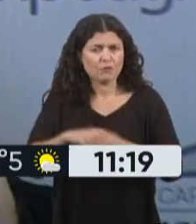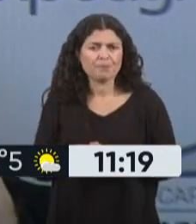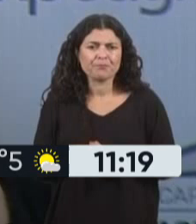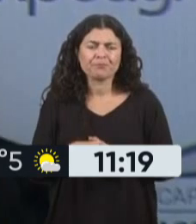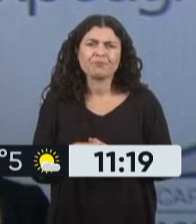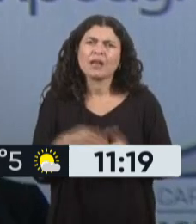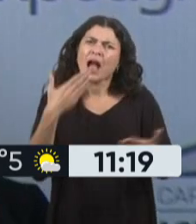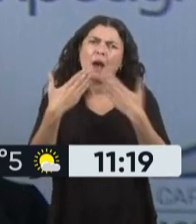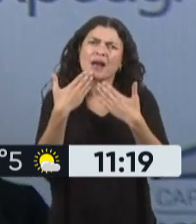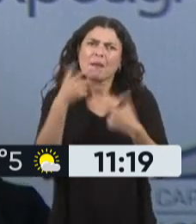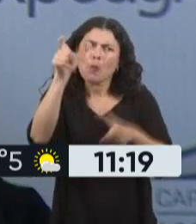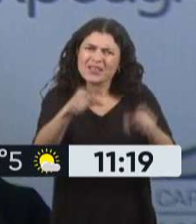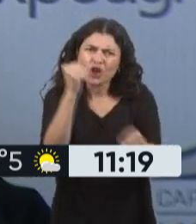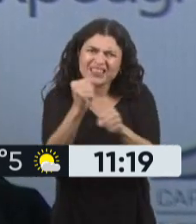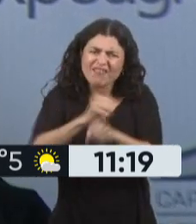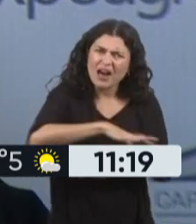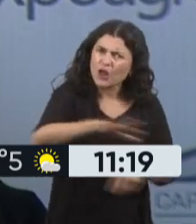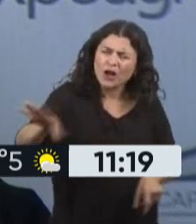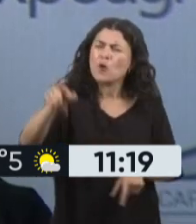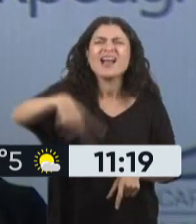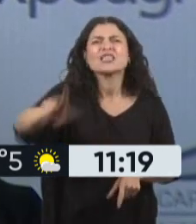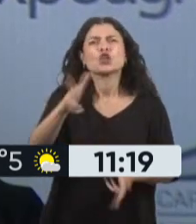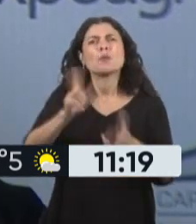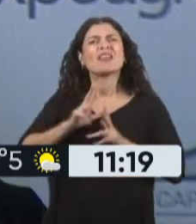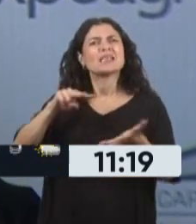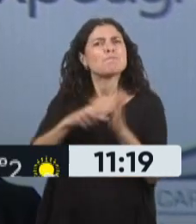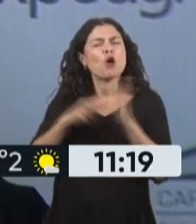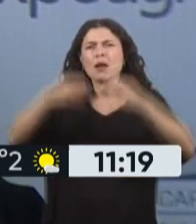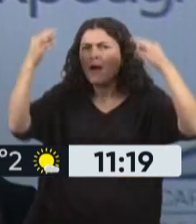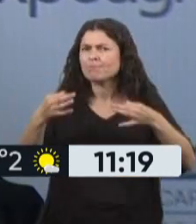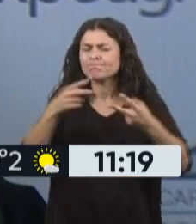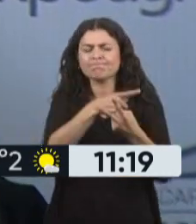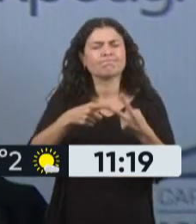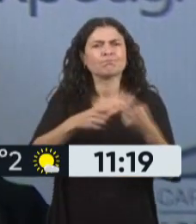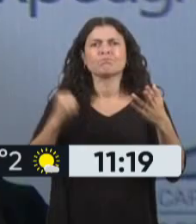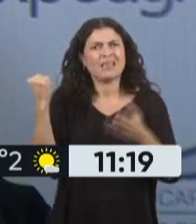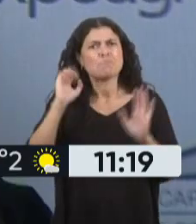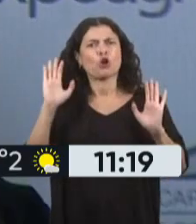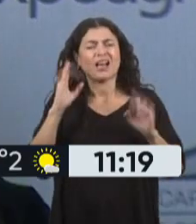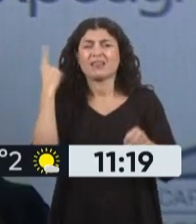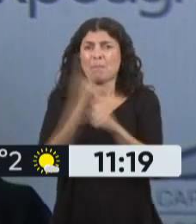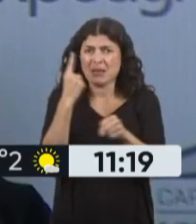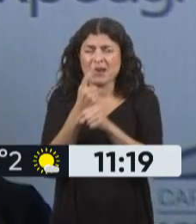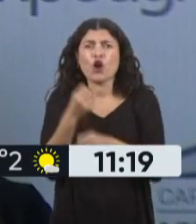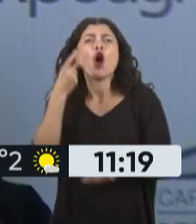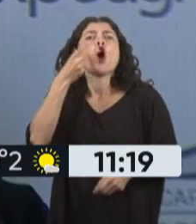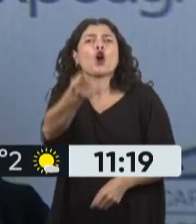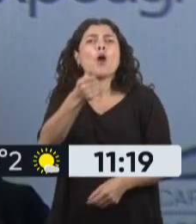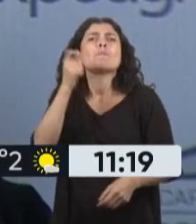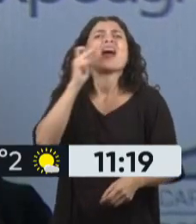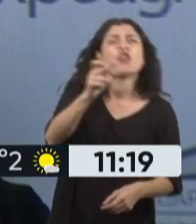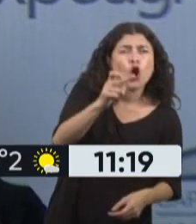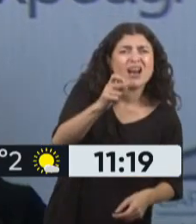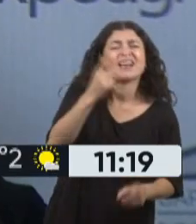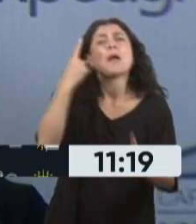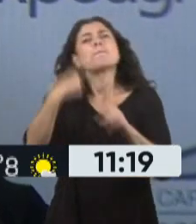había dos problemáticas muy marcadas, y uno era la brecha y el otro eran las